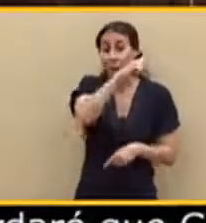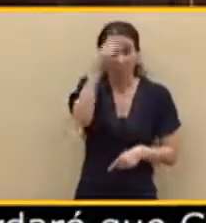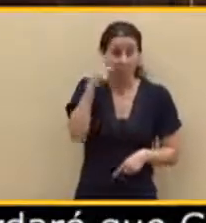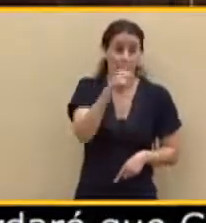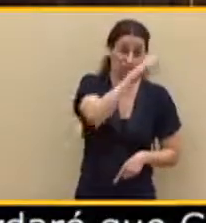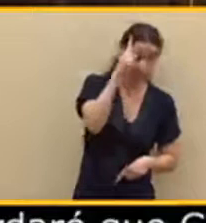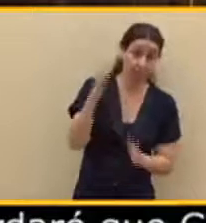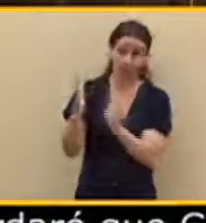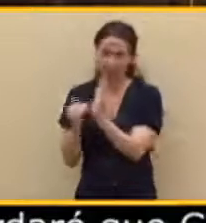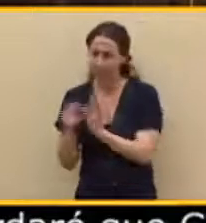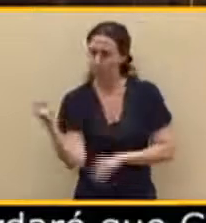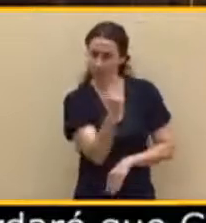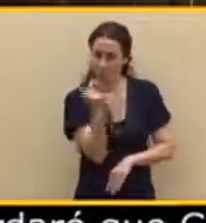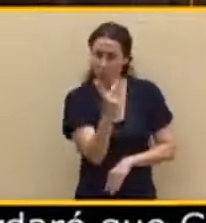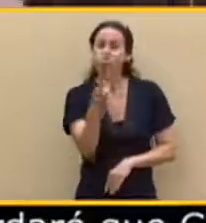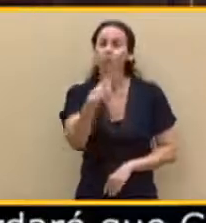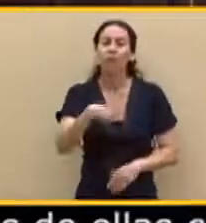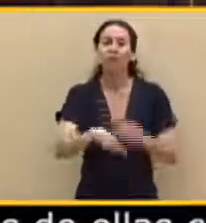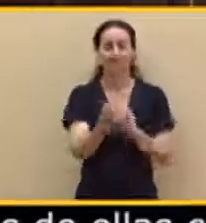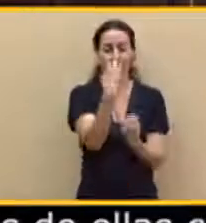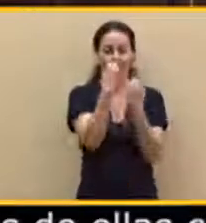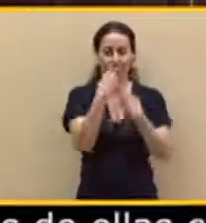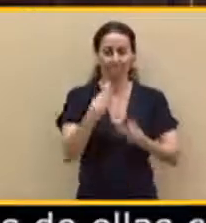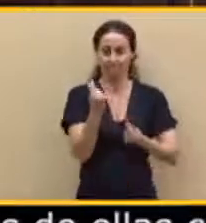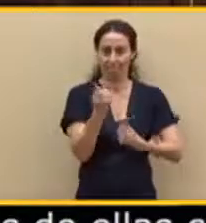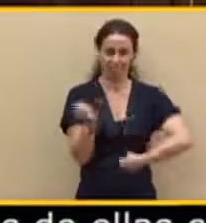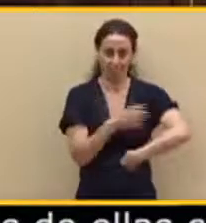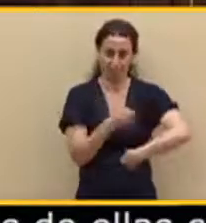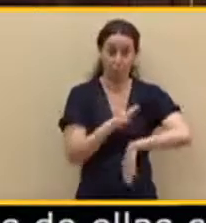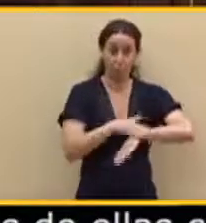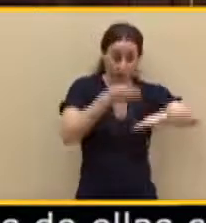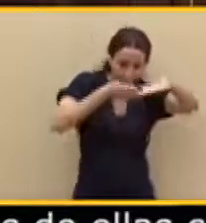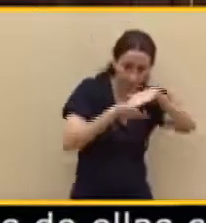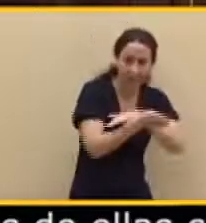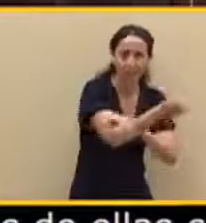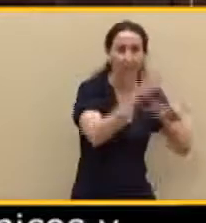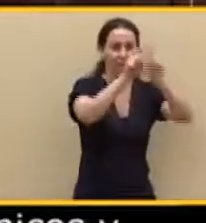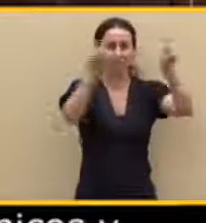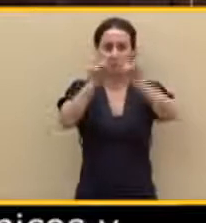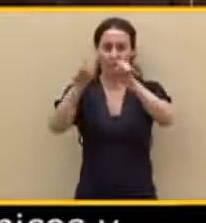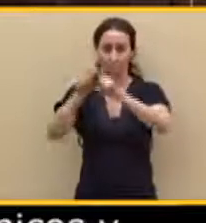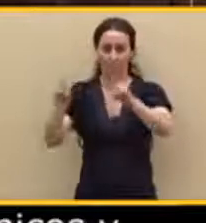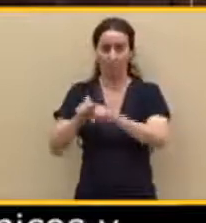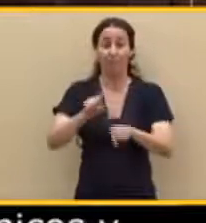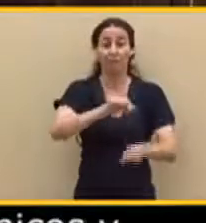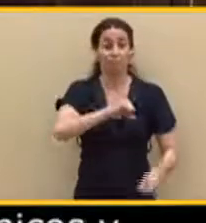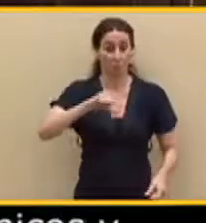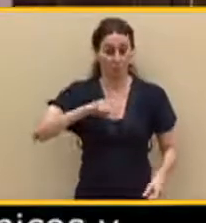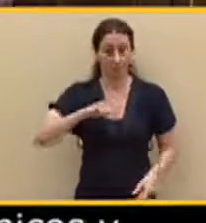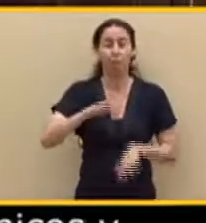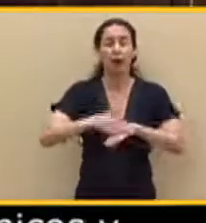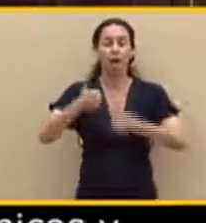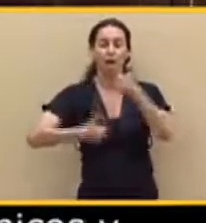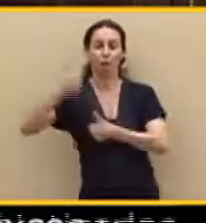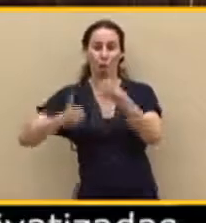lo que ustedes financiaban sus proyectos económicos y conseguían entrar en las grandes empresas privatizadas para competir con la red creada